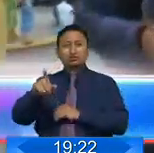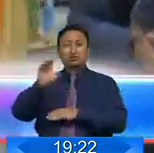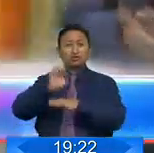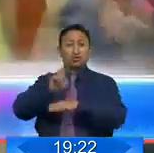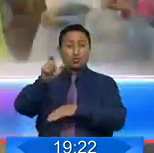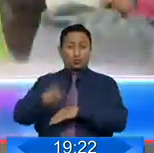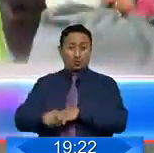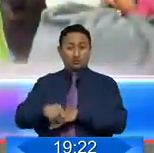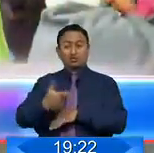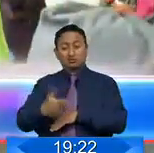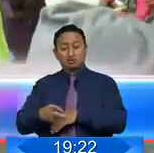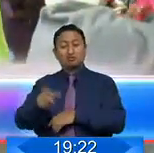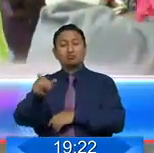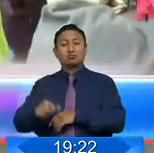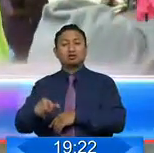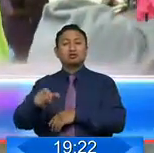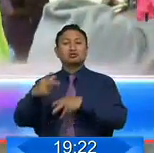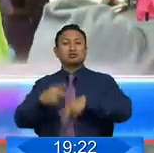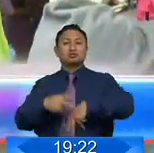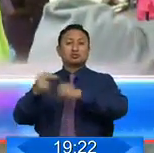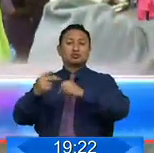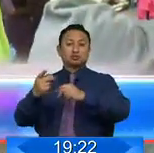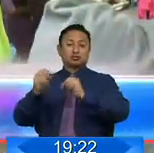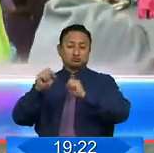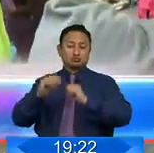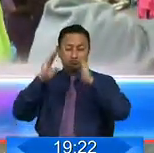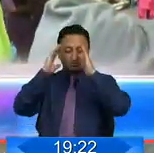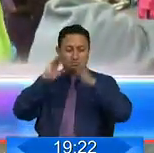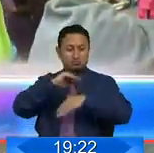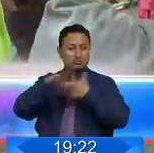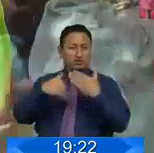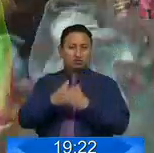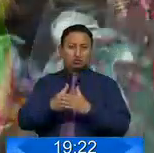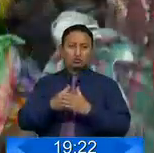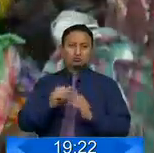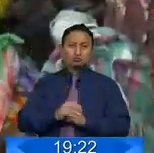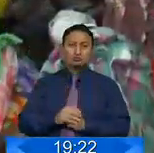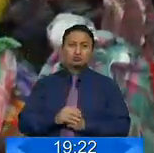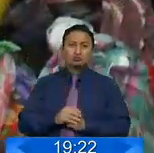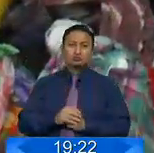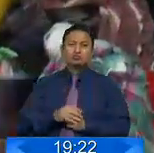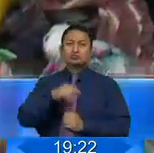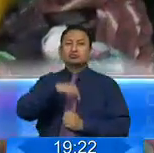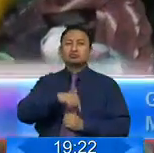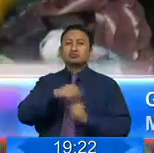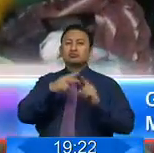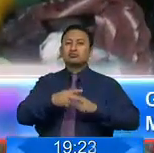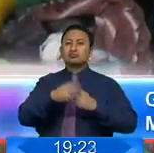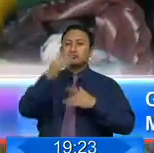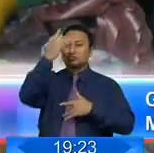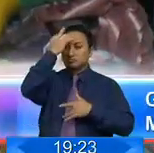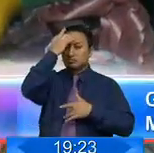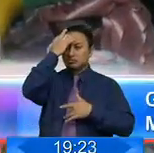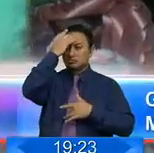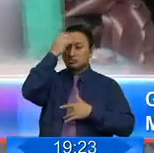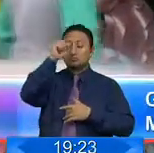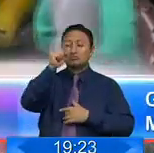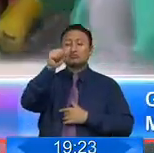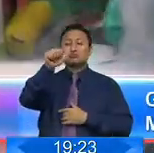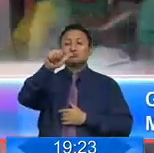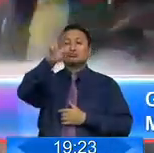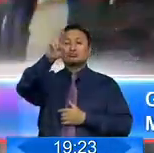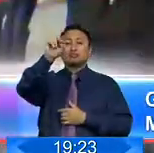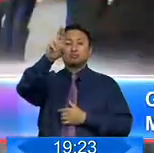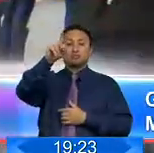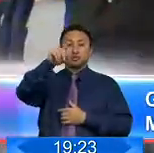como de las personas que transitan por este paso fronterizo. Identificado un brote importante de sarampión y difteria